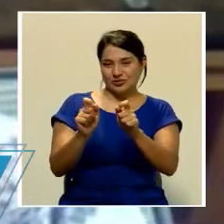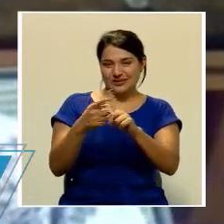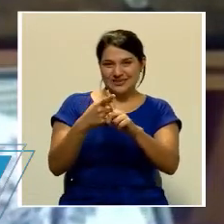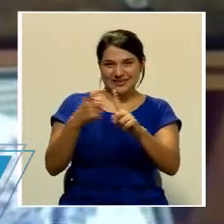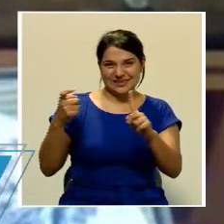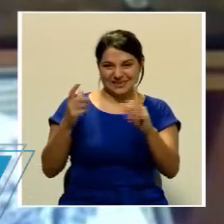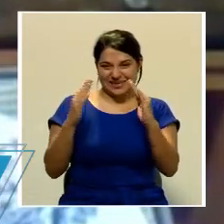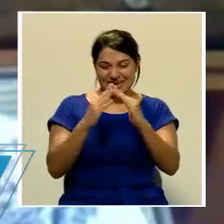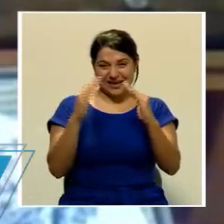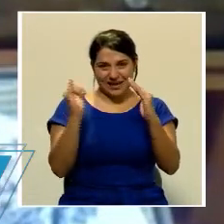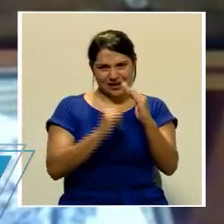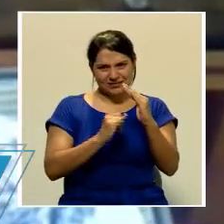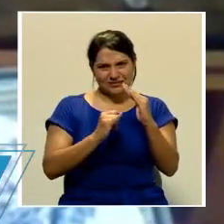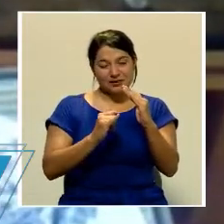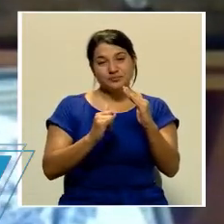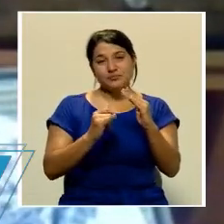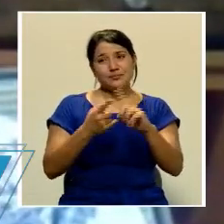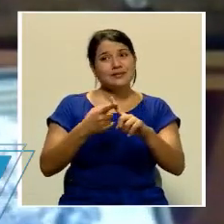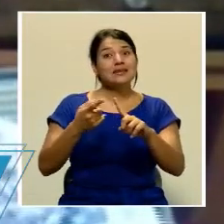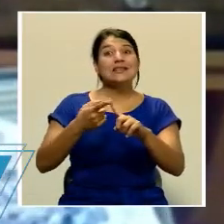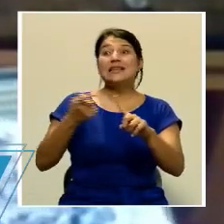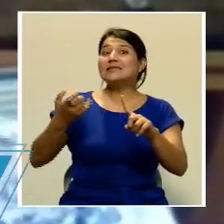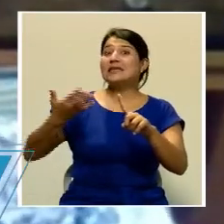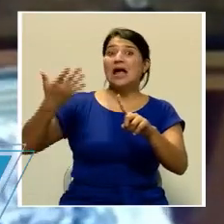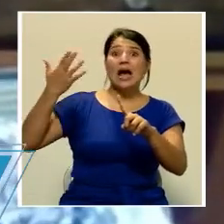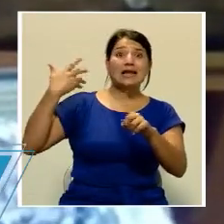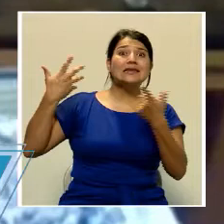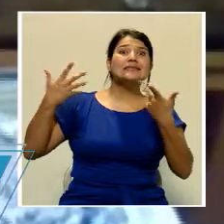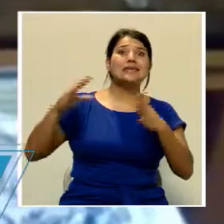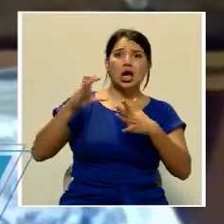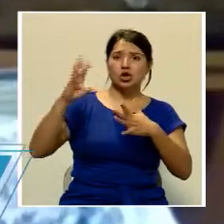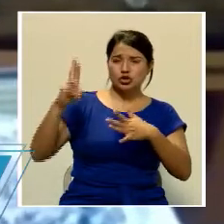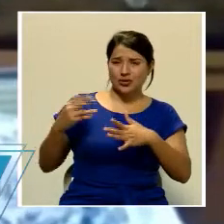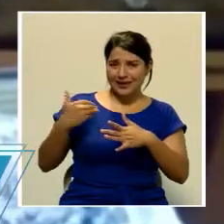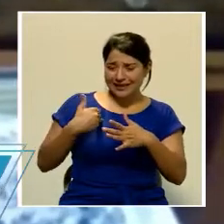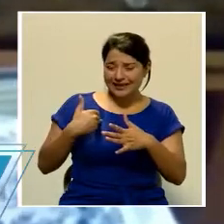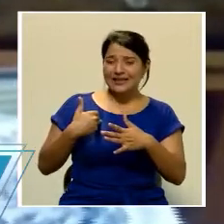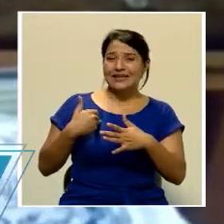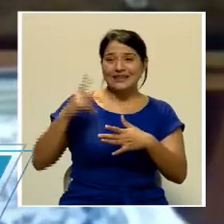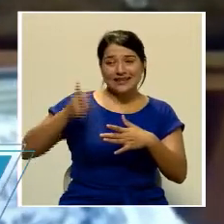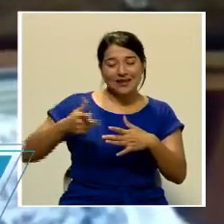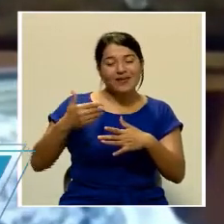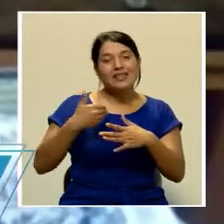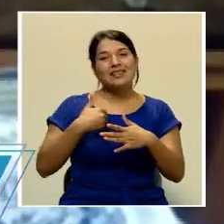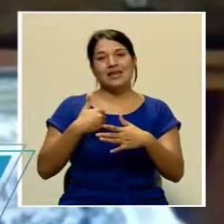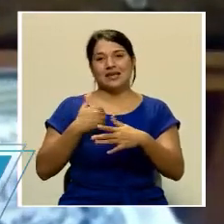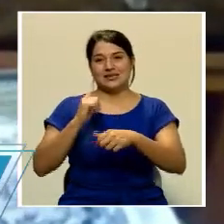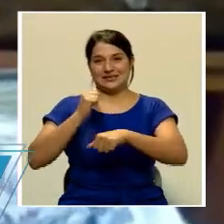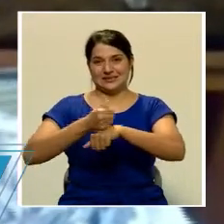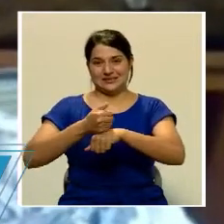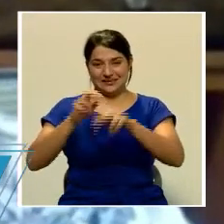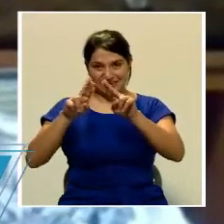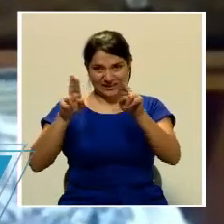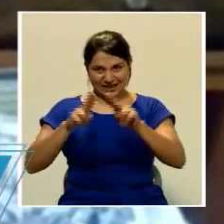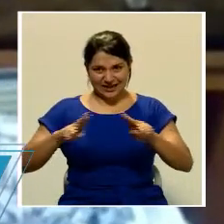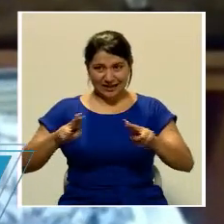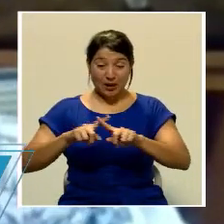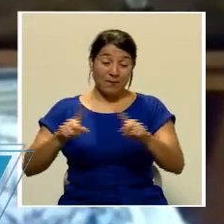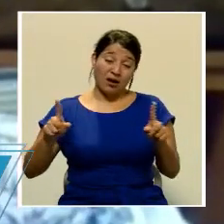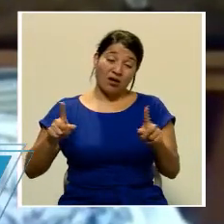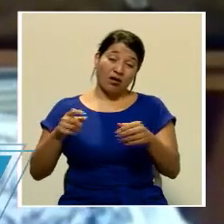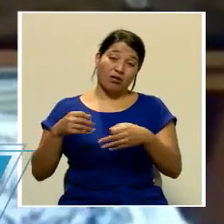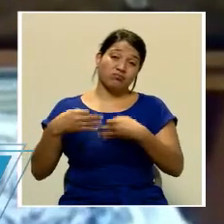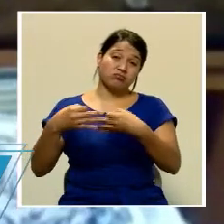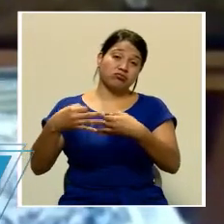Si existían esos recursos, pues no deberíamos estar en este momento presentando esta situación, ¿verdad? Digamos que